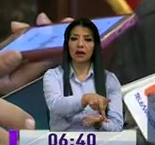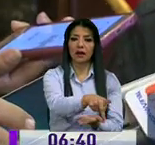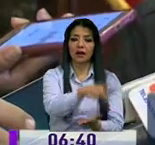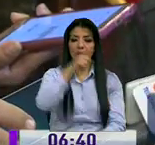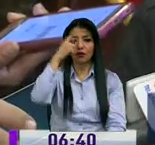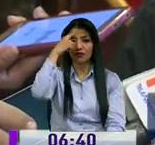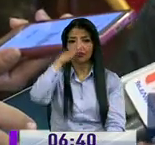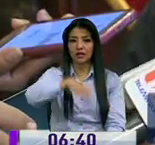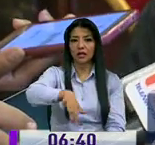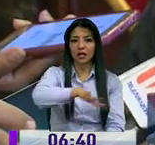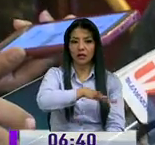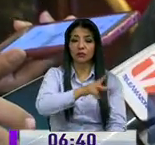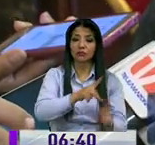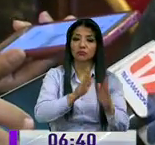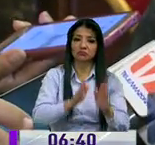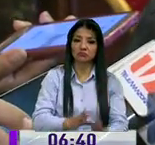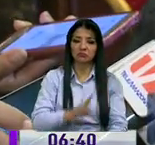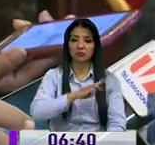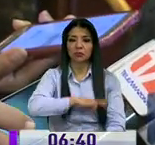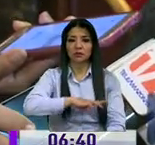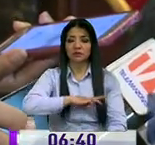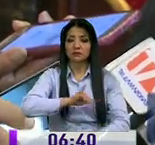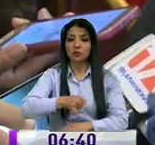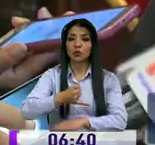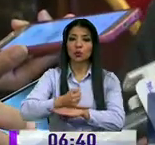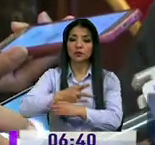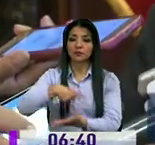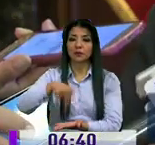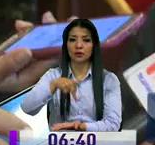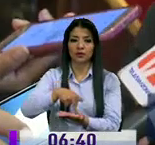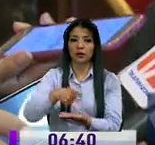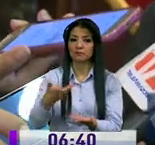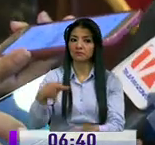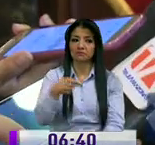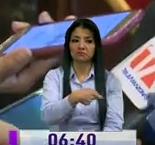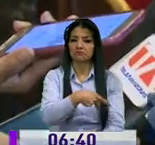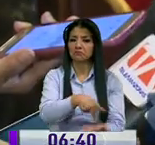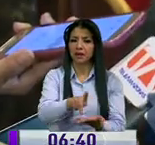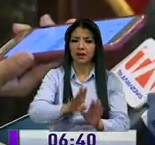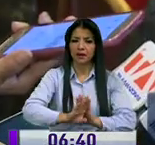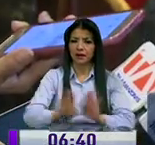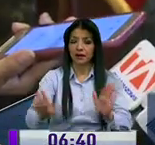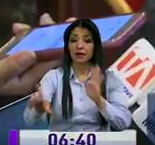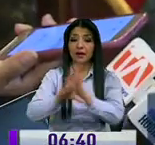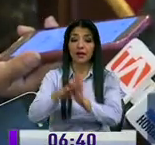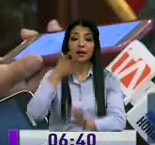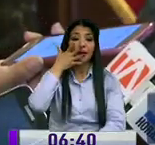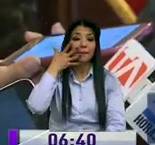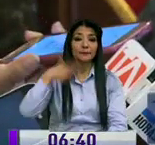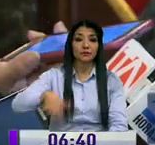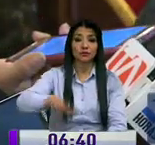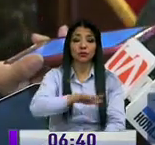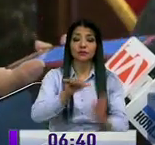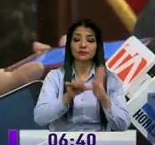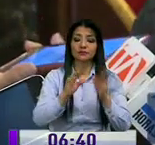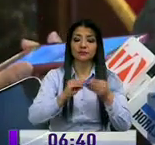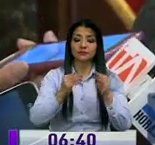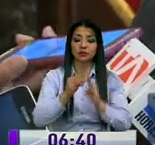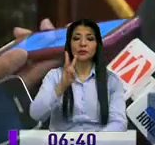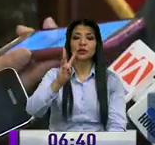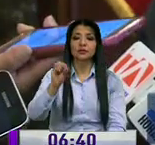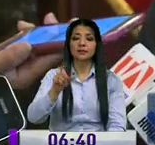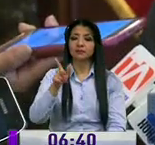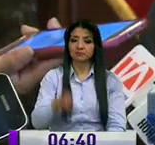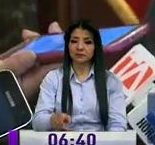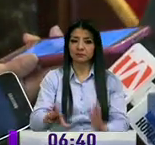gobiernos locales, prefecturas, municipios, juntas parroquiales, por concepto de ley amazónica como corresponde en el artículo 60 de la misma ley.